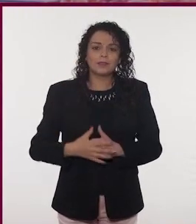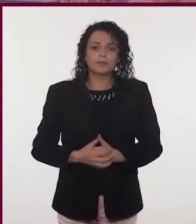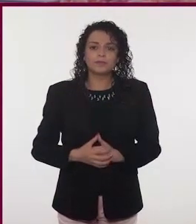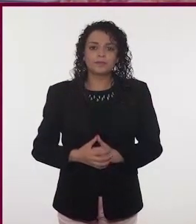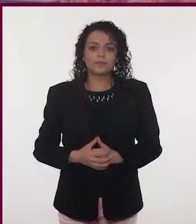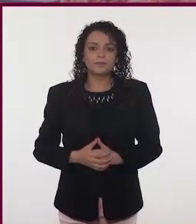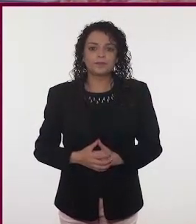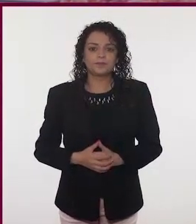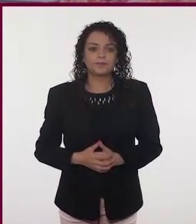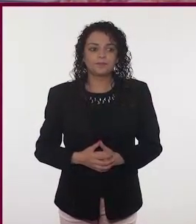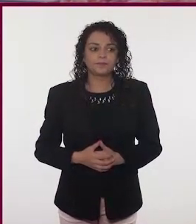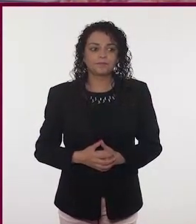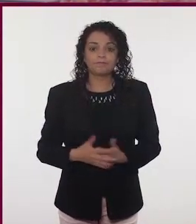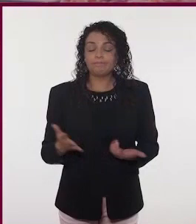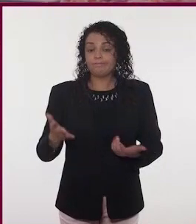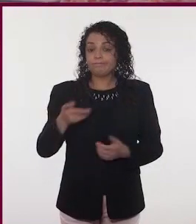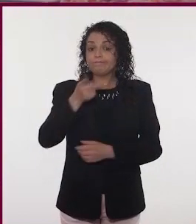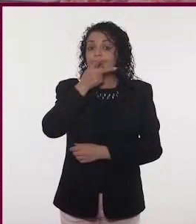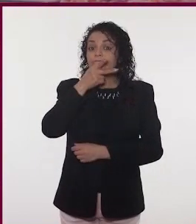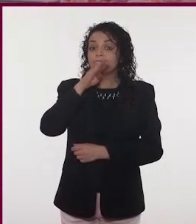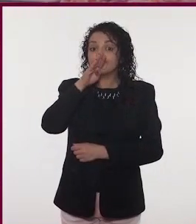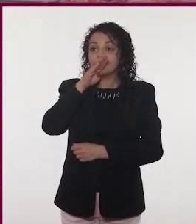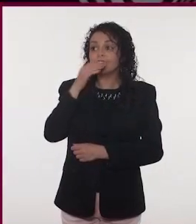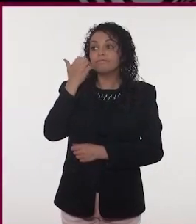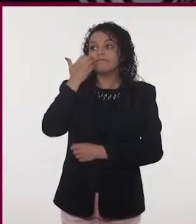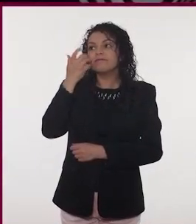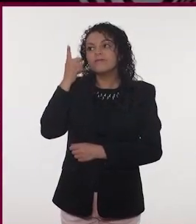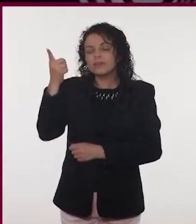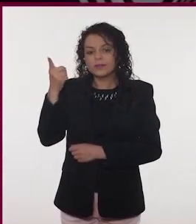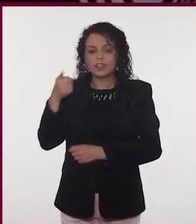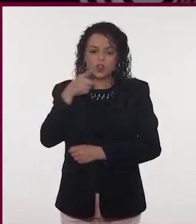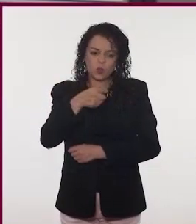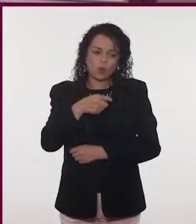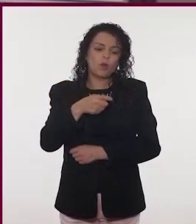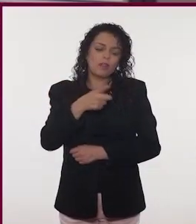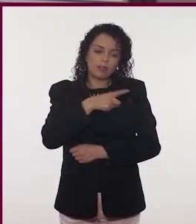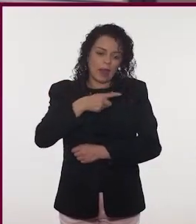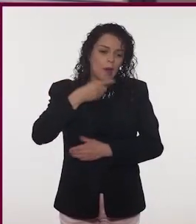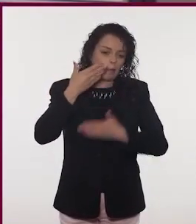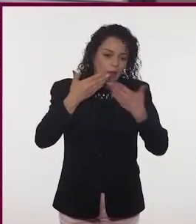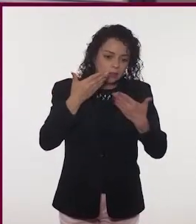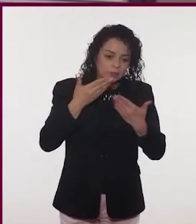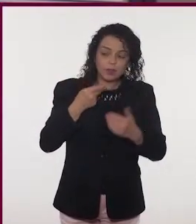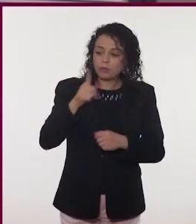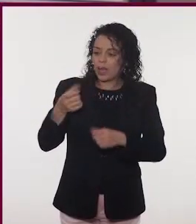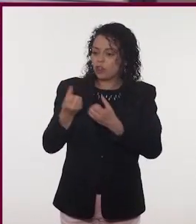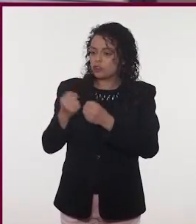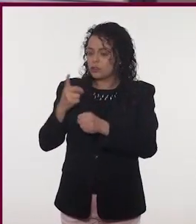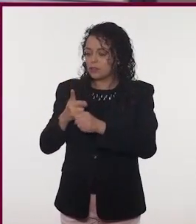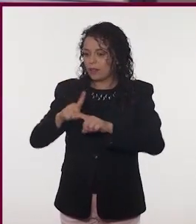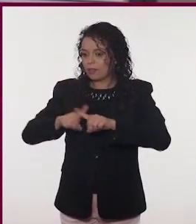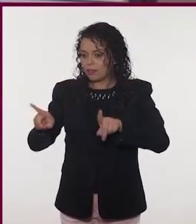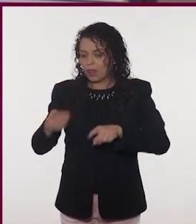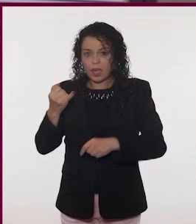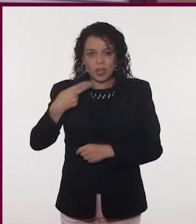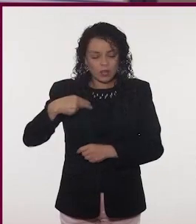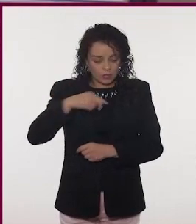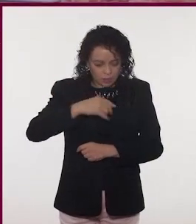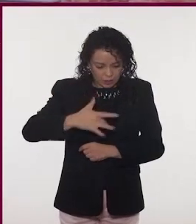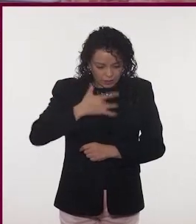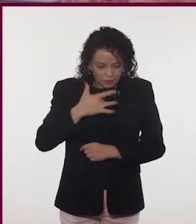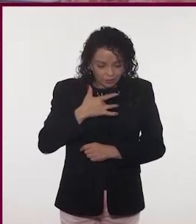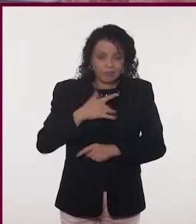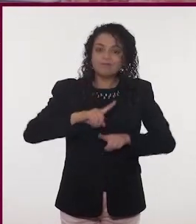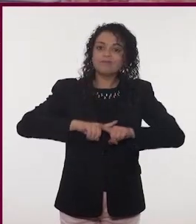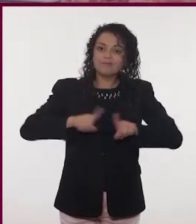En este mundo donde los padres quieren que seamos una cosa, la sociedad otra y nuestra ambición algo totalmente diferente,